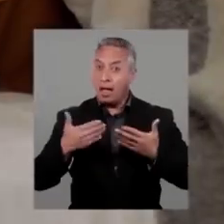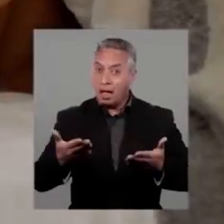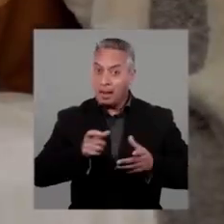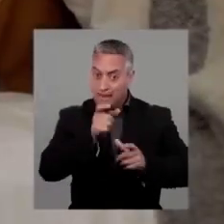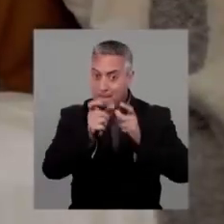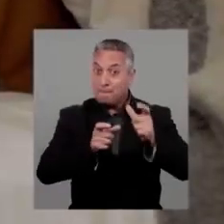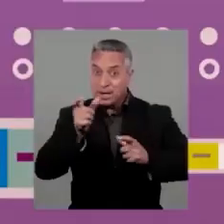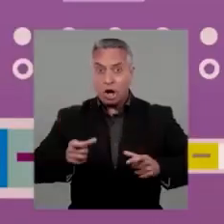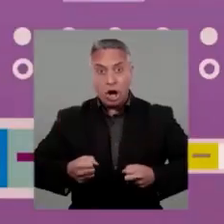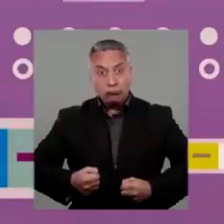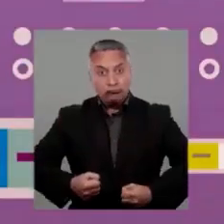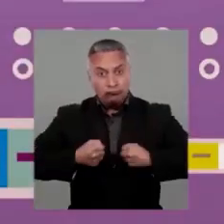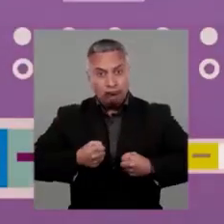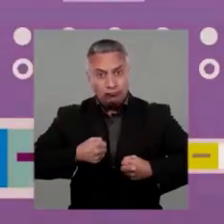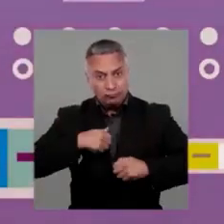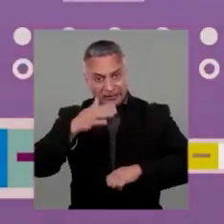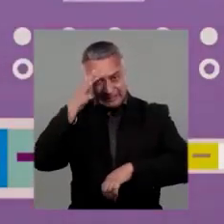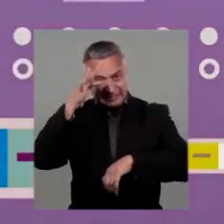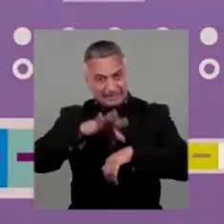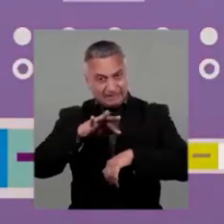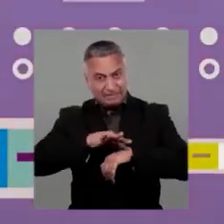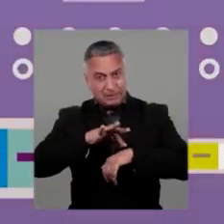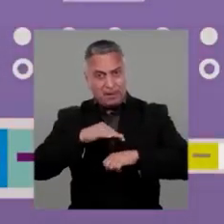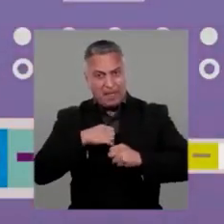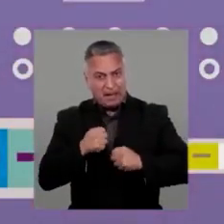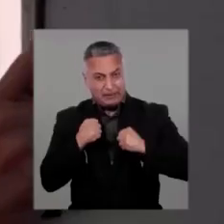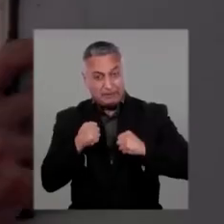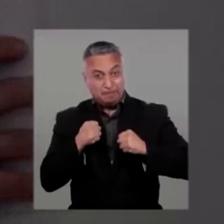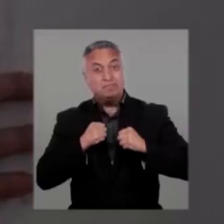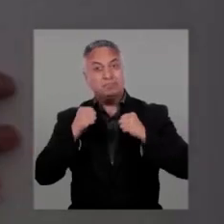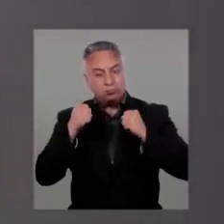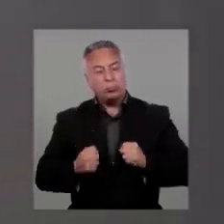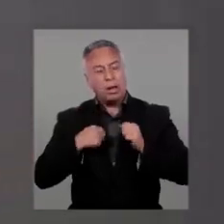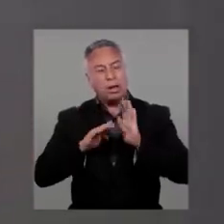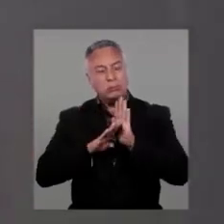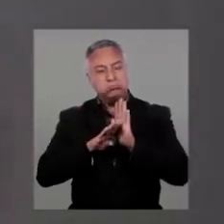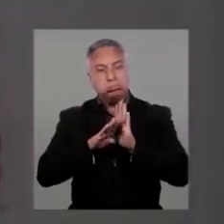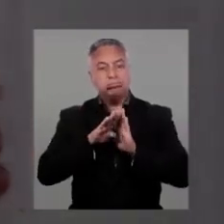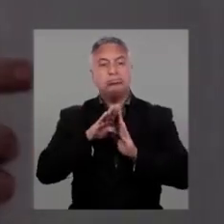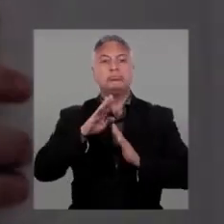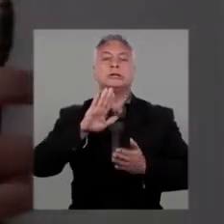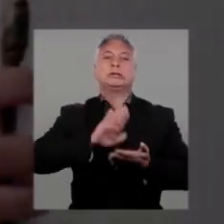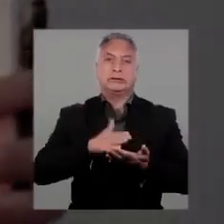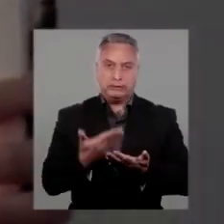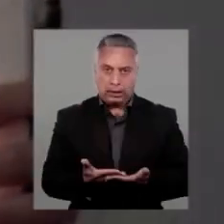Solo quienes sean capaces de resistir la enfermedad podrán sanarse.